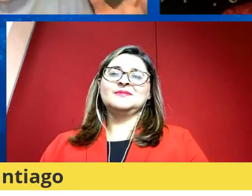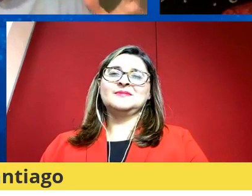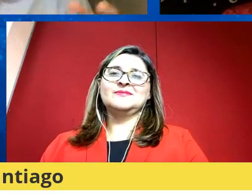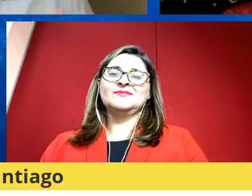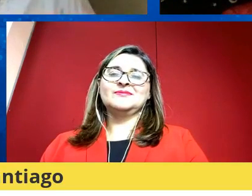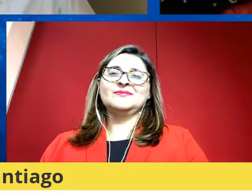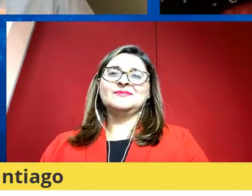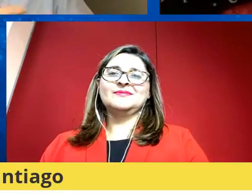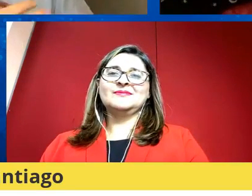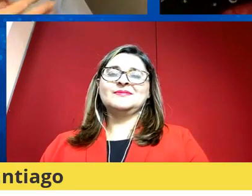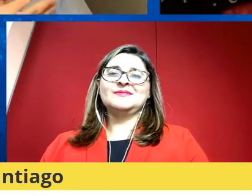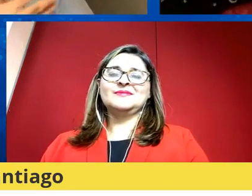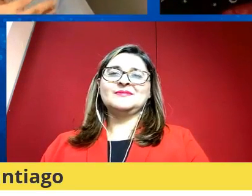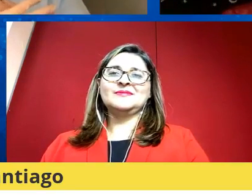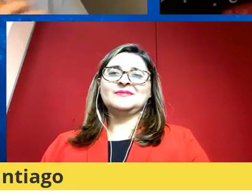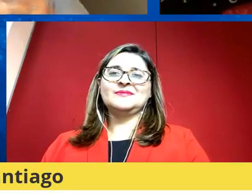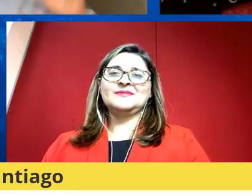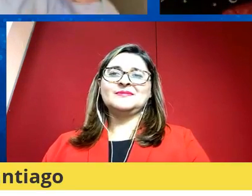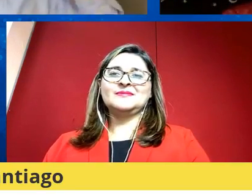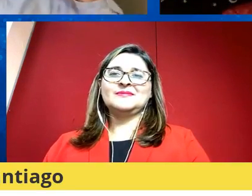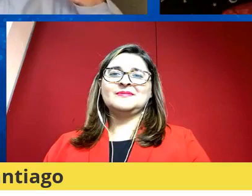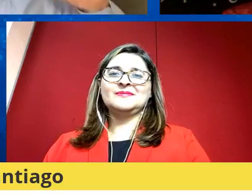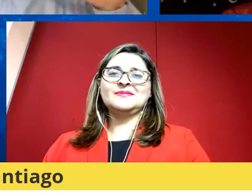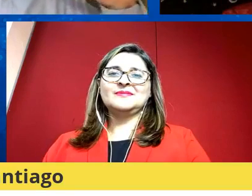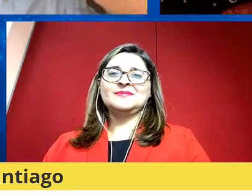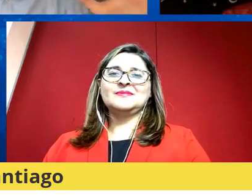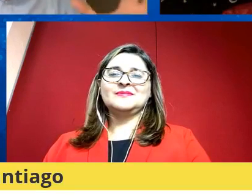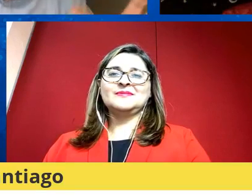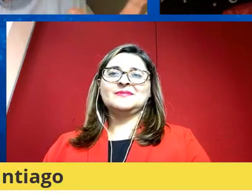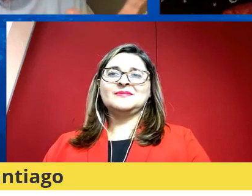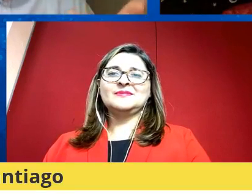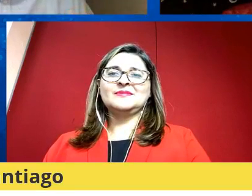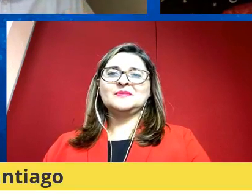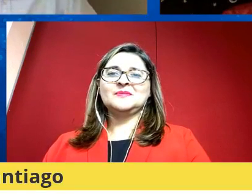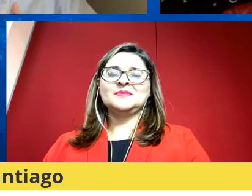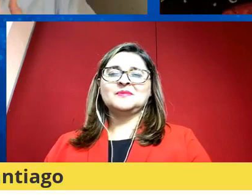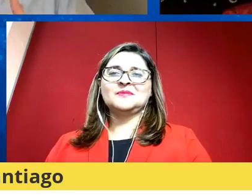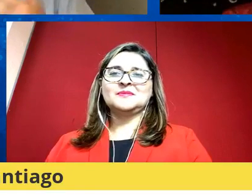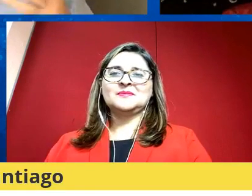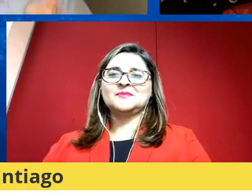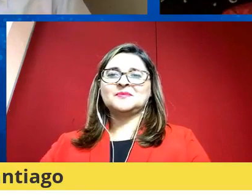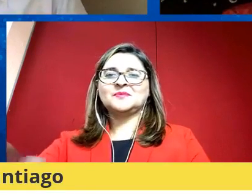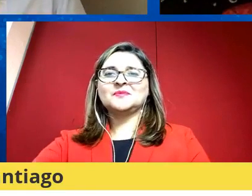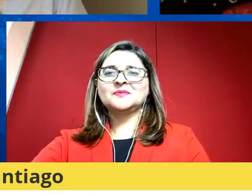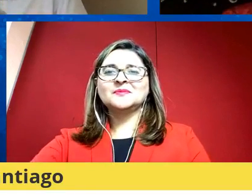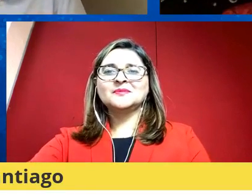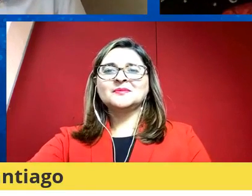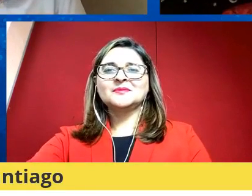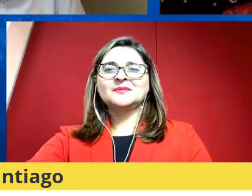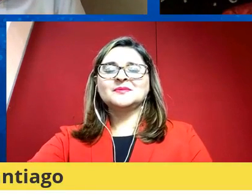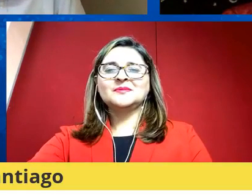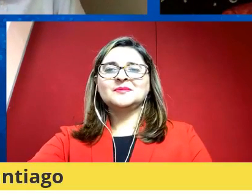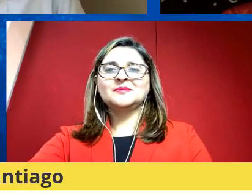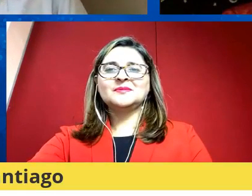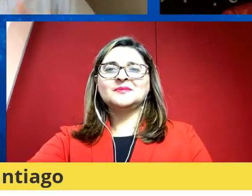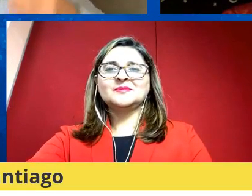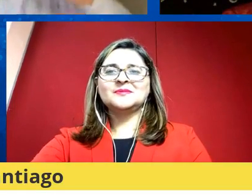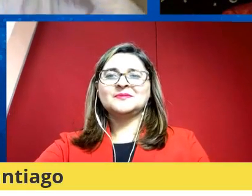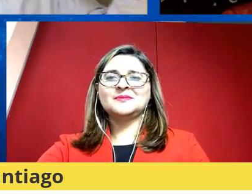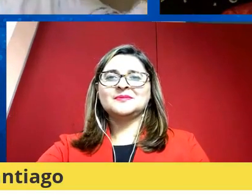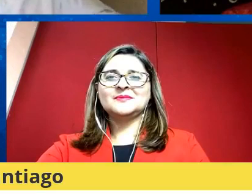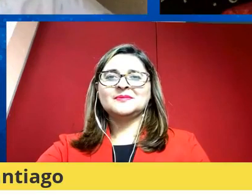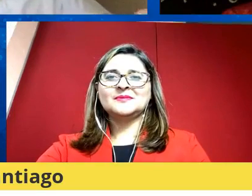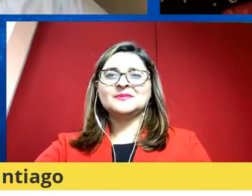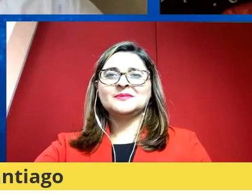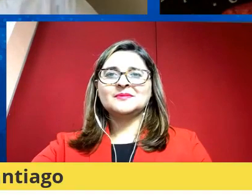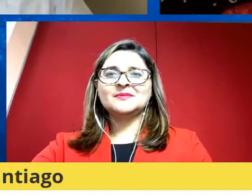amabilísimo, un país donde uno va a vivir agradado pero hasta el infinito, un país donde todo el mundo sea muy educado, donde